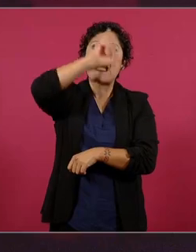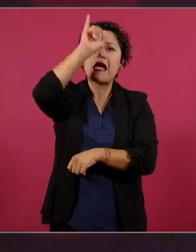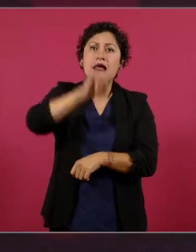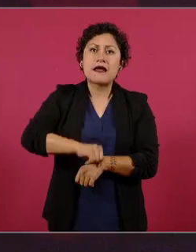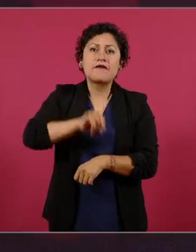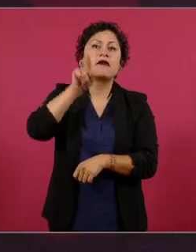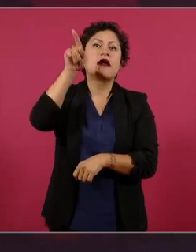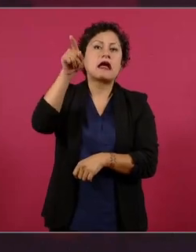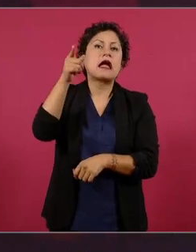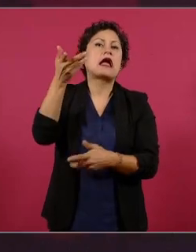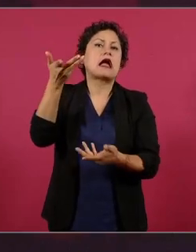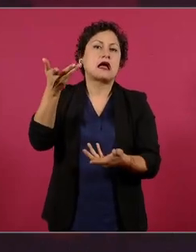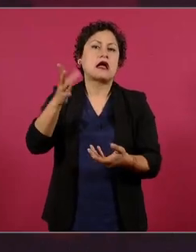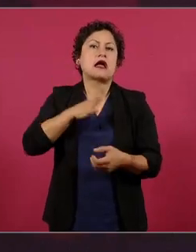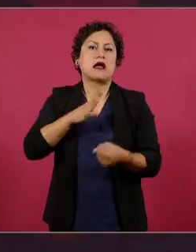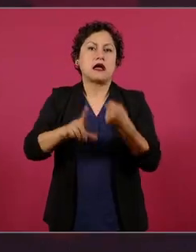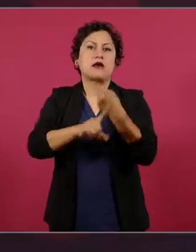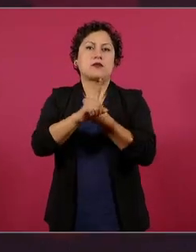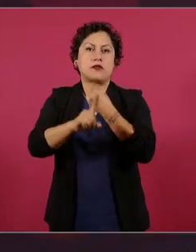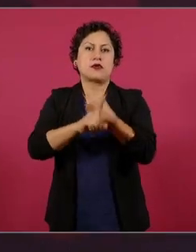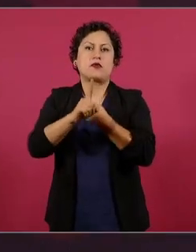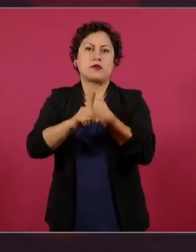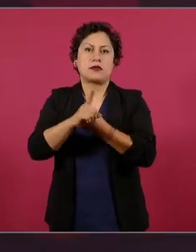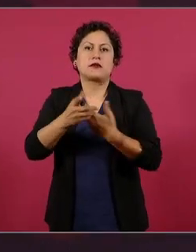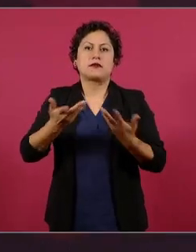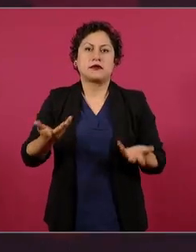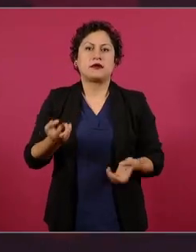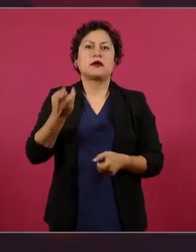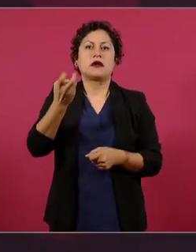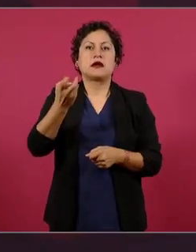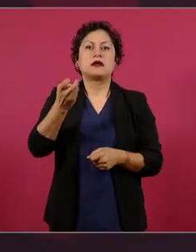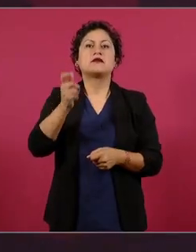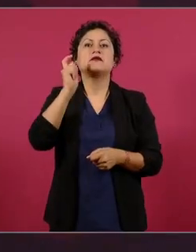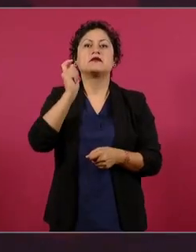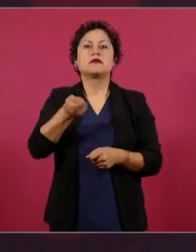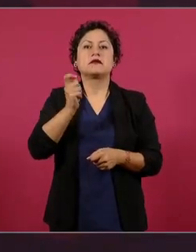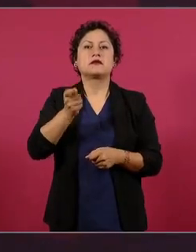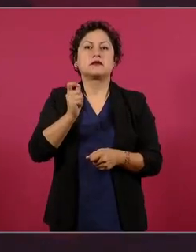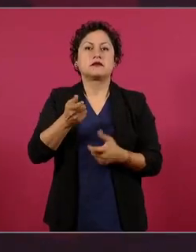y nada más están canasteando,